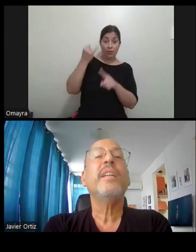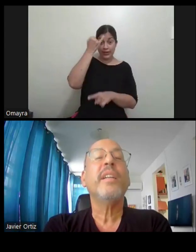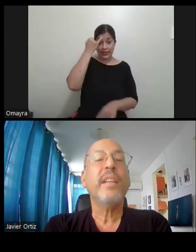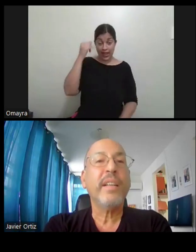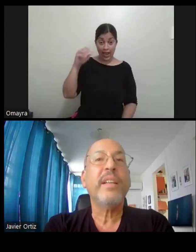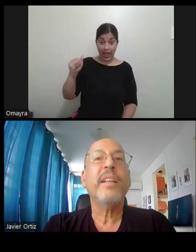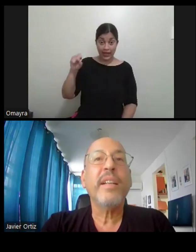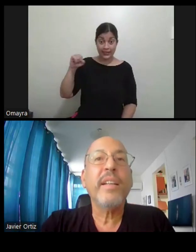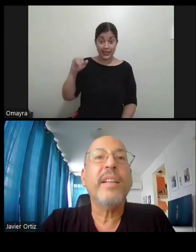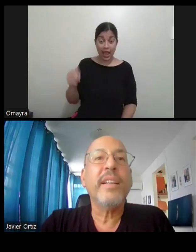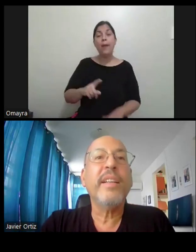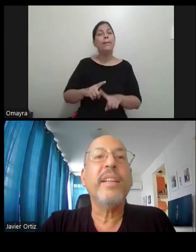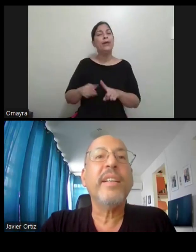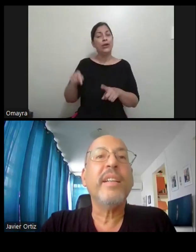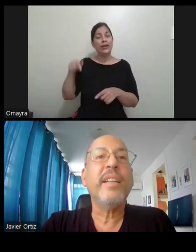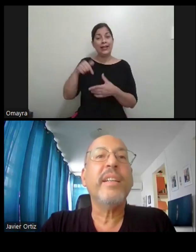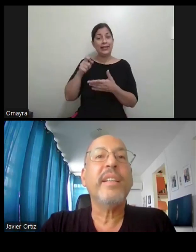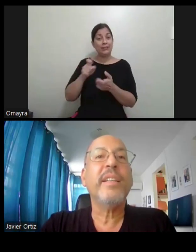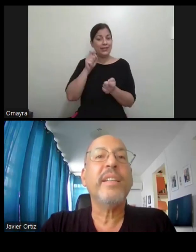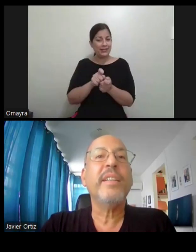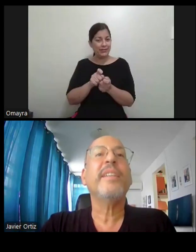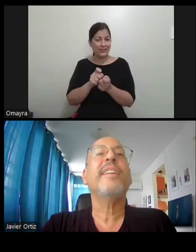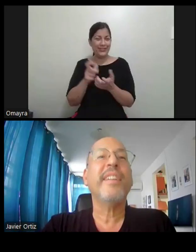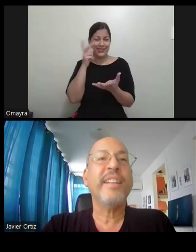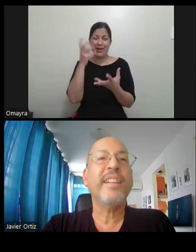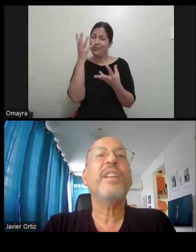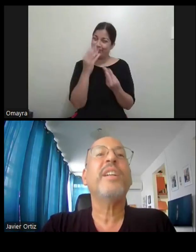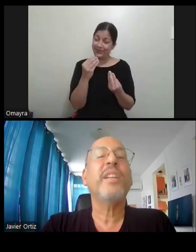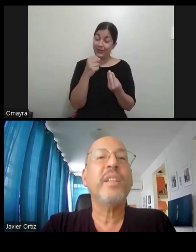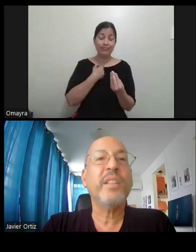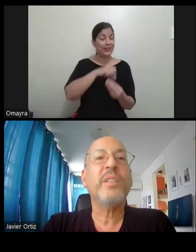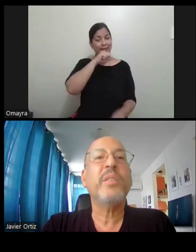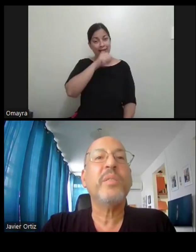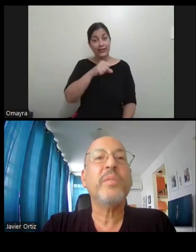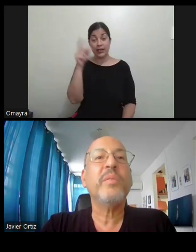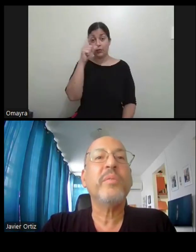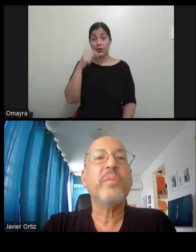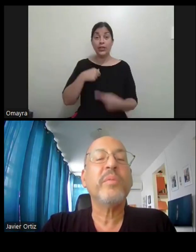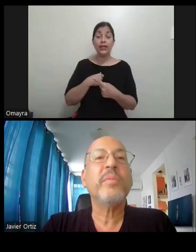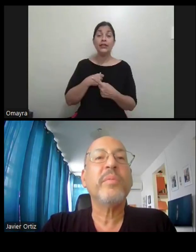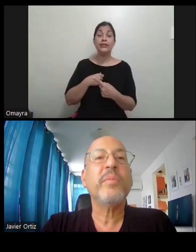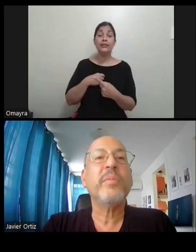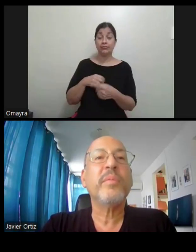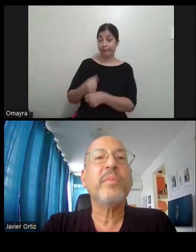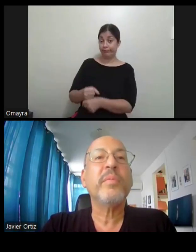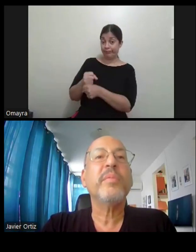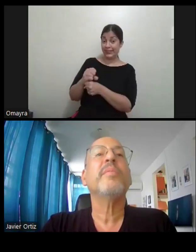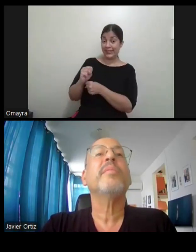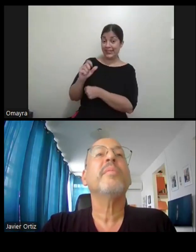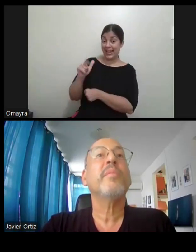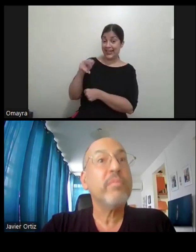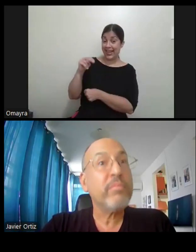pero este en particular, mira qué bonito, me encanta porque este es hecho en Salinas, Puerto